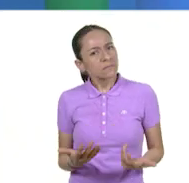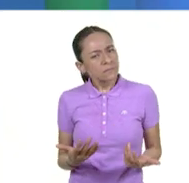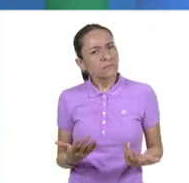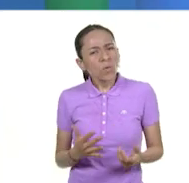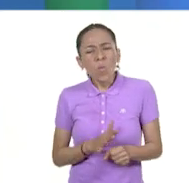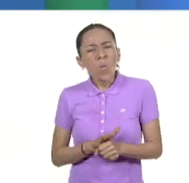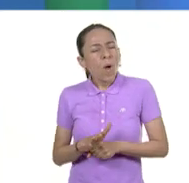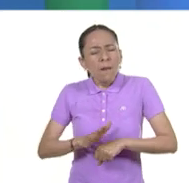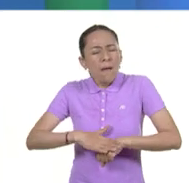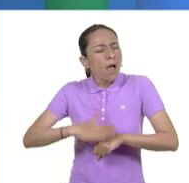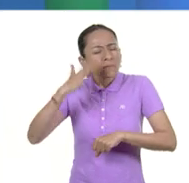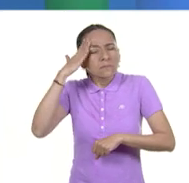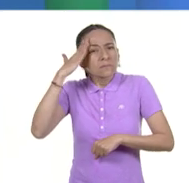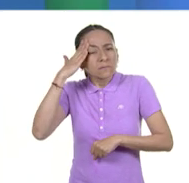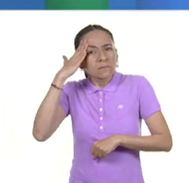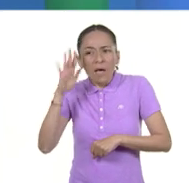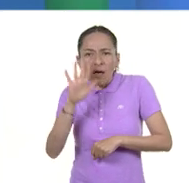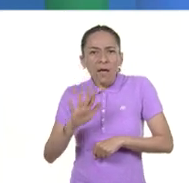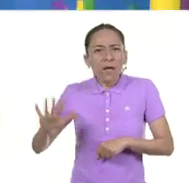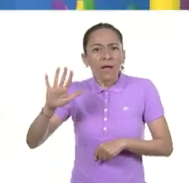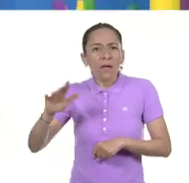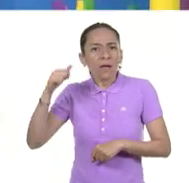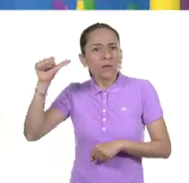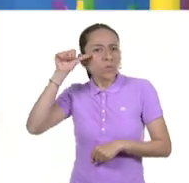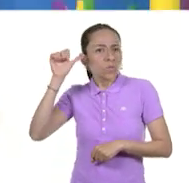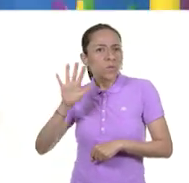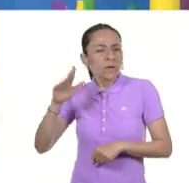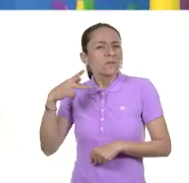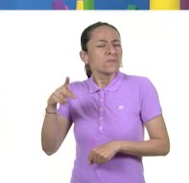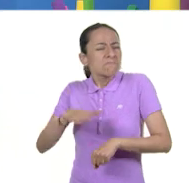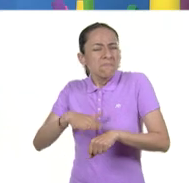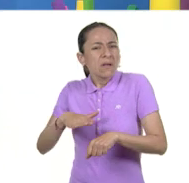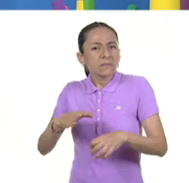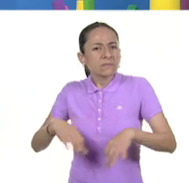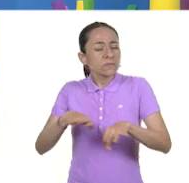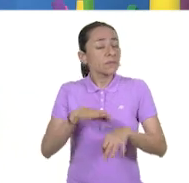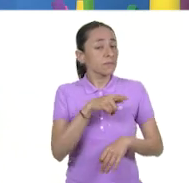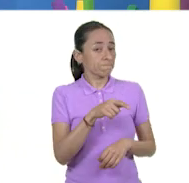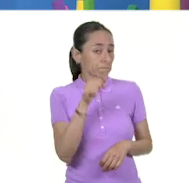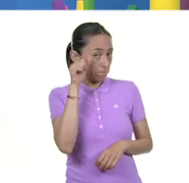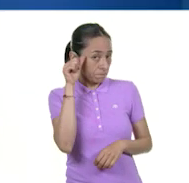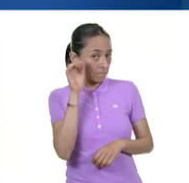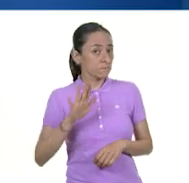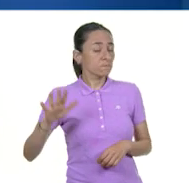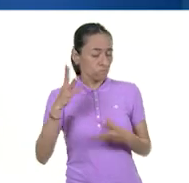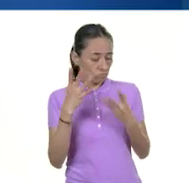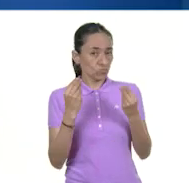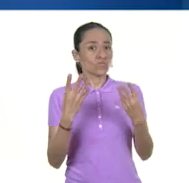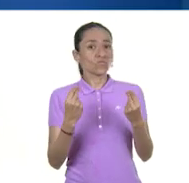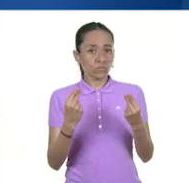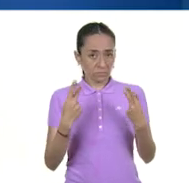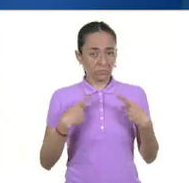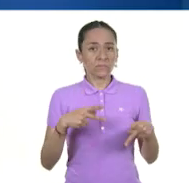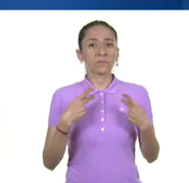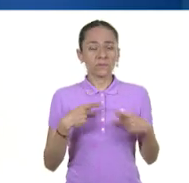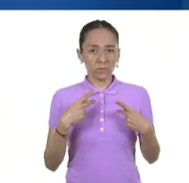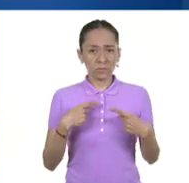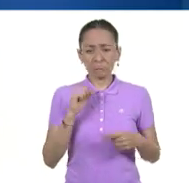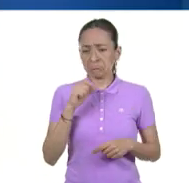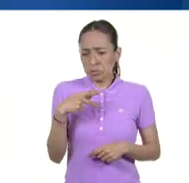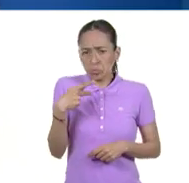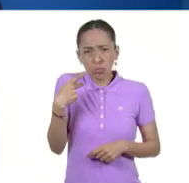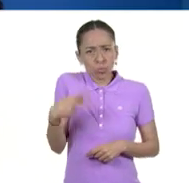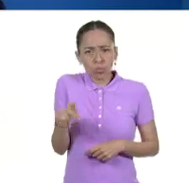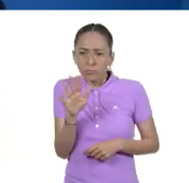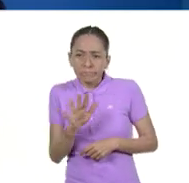flujos migratorios del continente asiático? Hay muchos flujos migratorios en Asia, tanto de personas que se desplazan dentro de